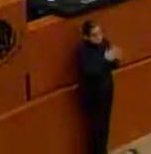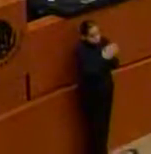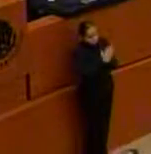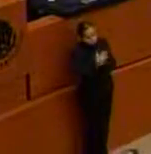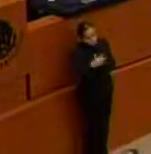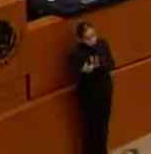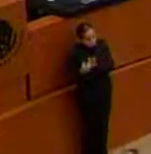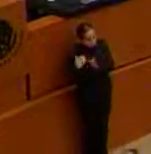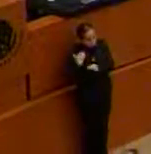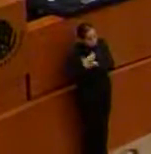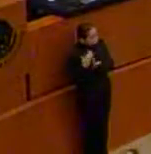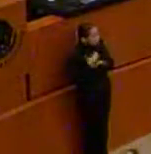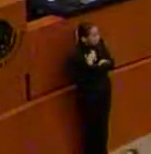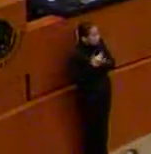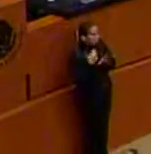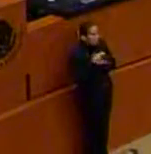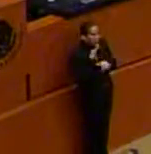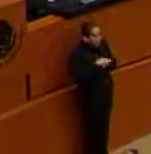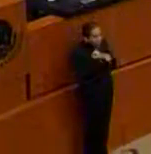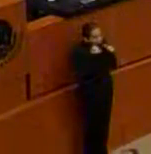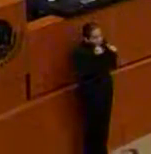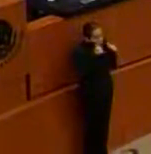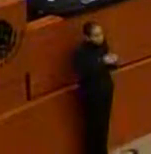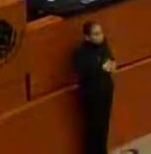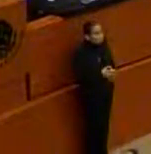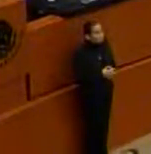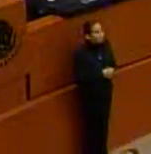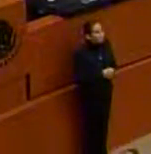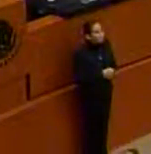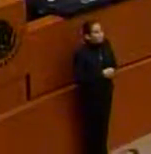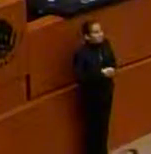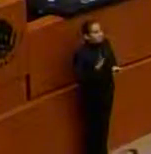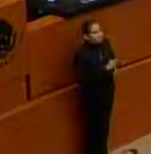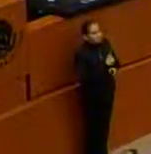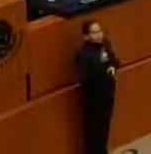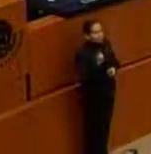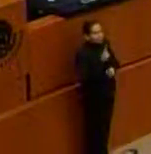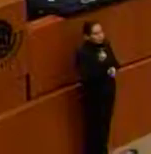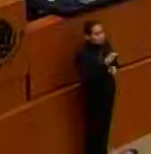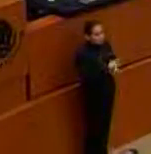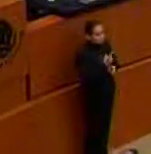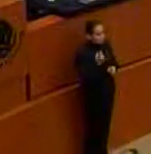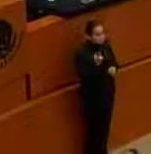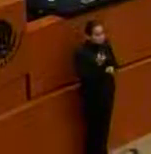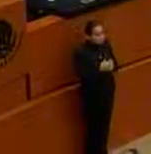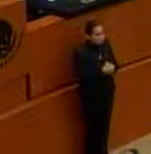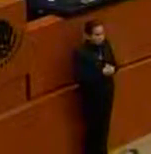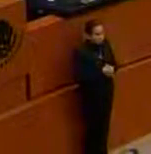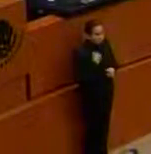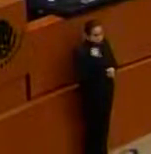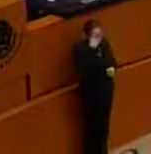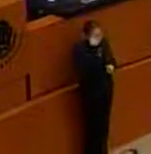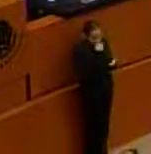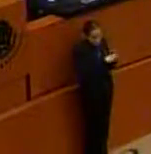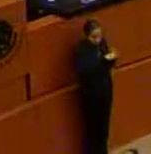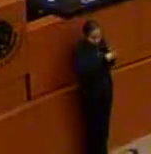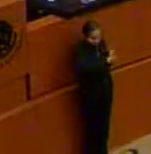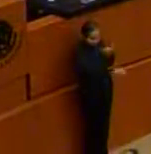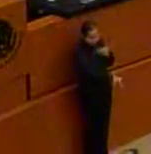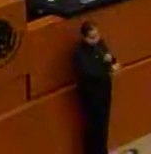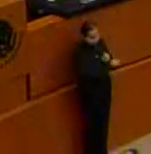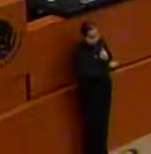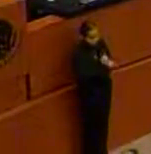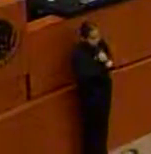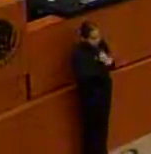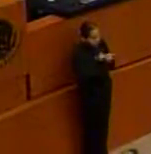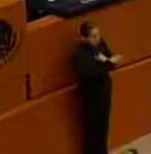han llegado a un momento pues de mayor maduración. ¿Por qué? Porque creo que a partir de la